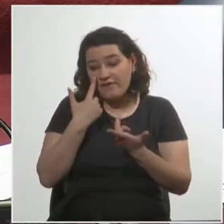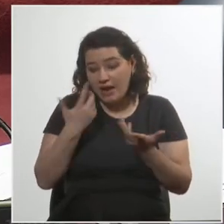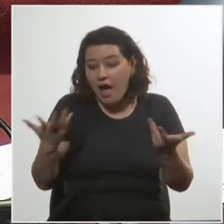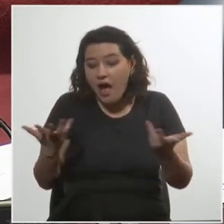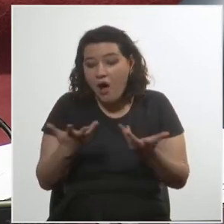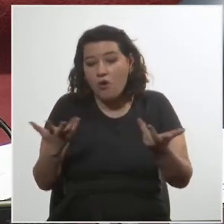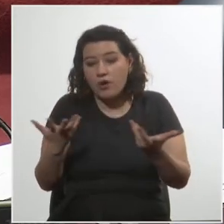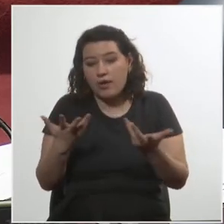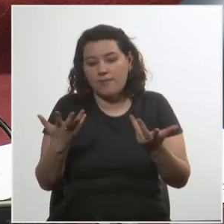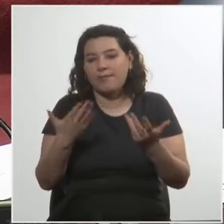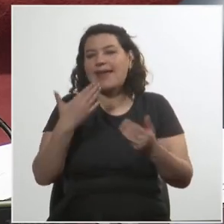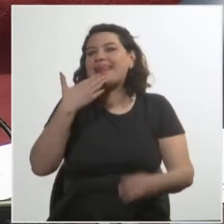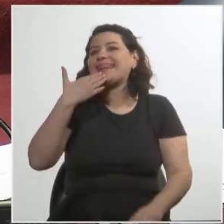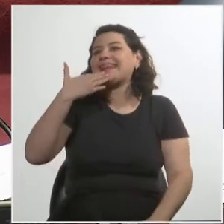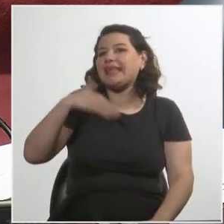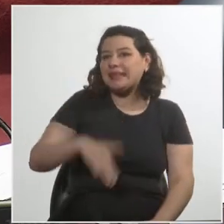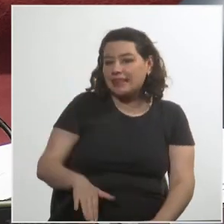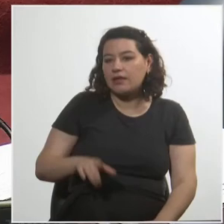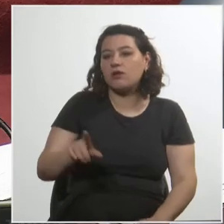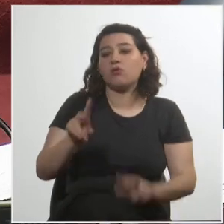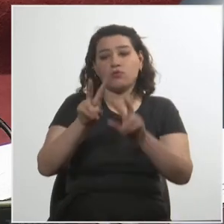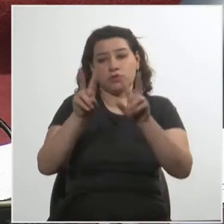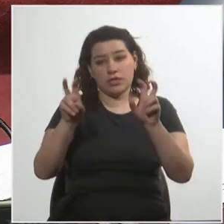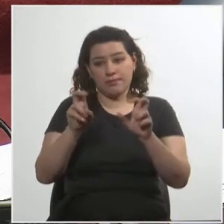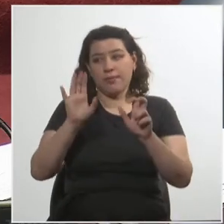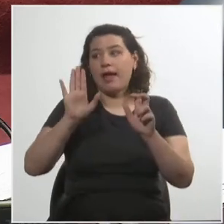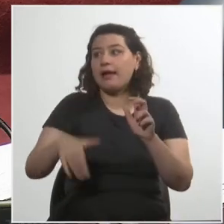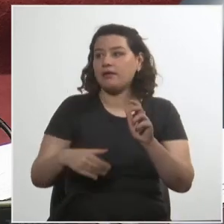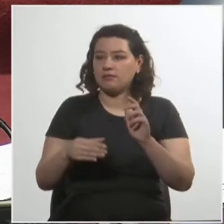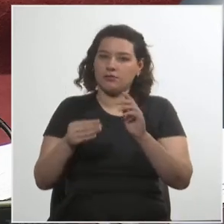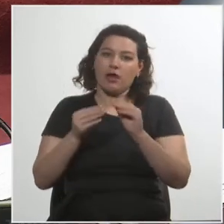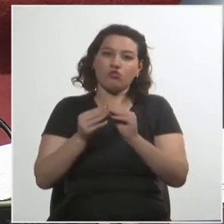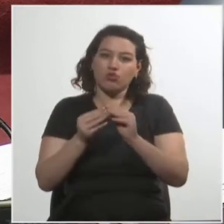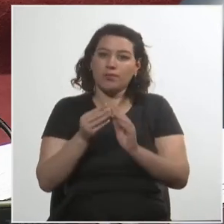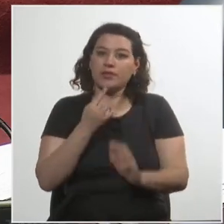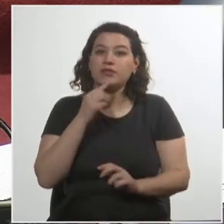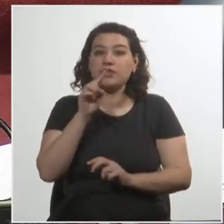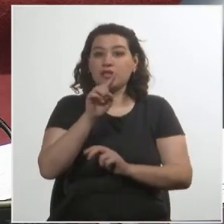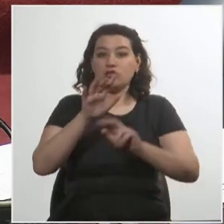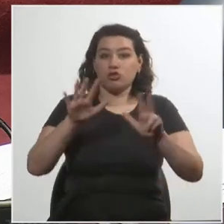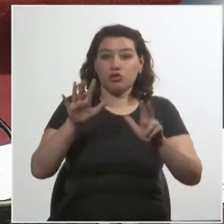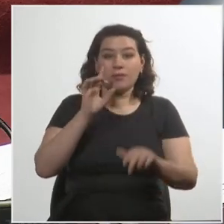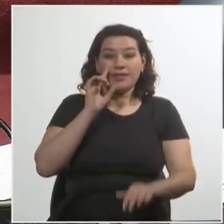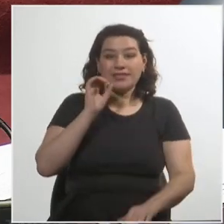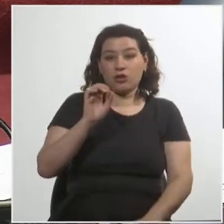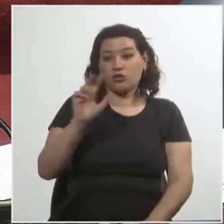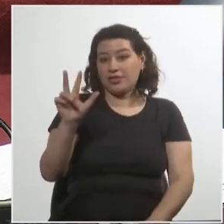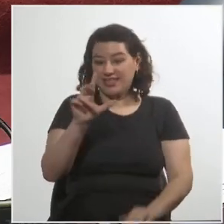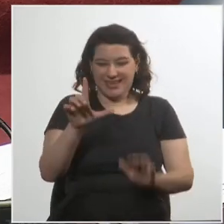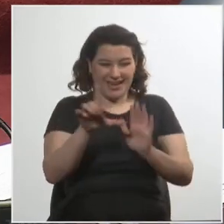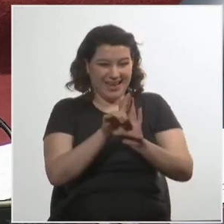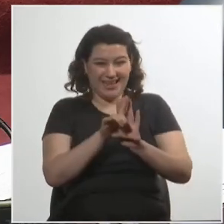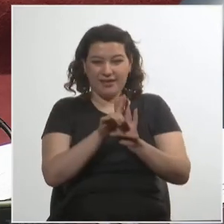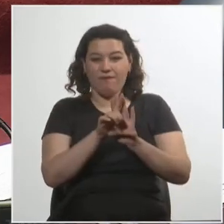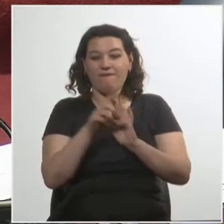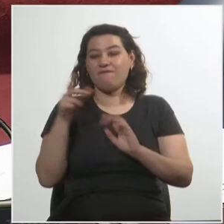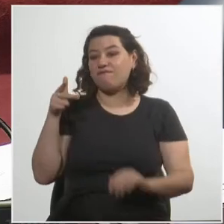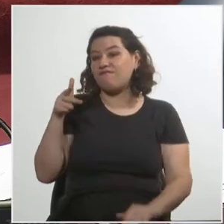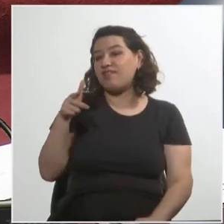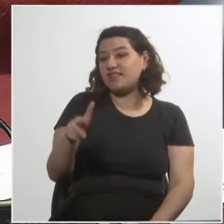para entender que este es un tema político la dieciocho mil treinta y tres tiene fecha